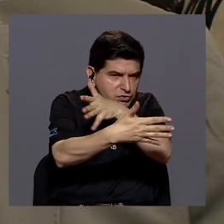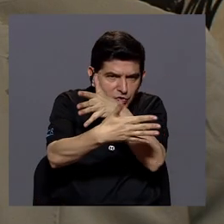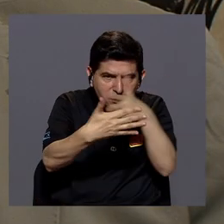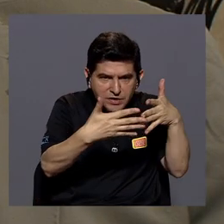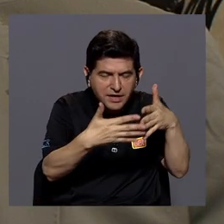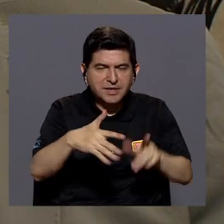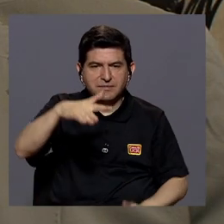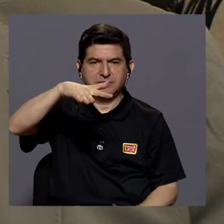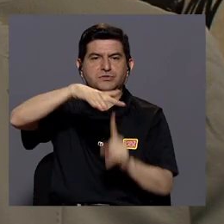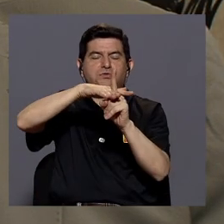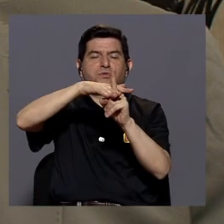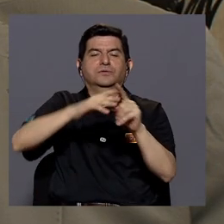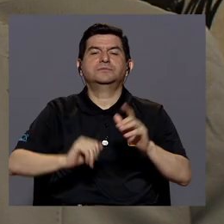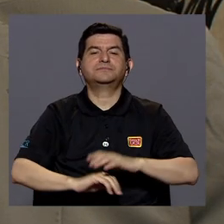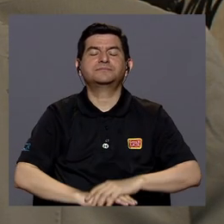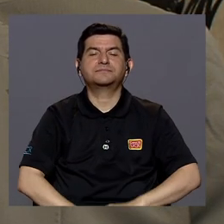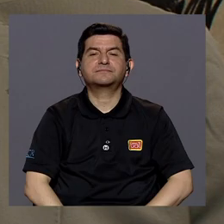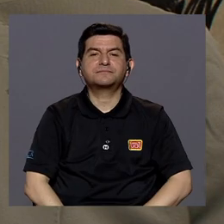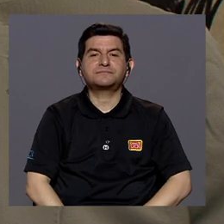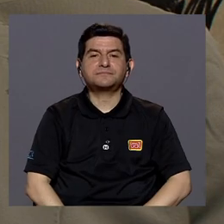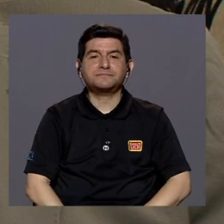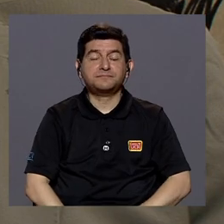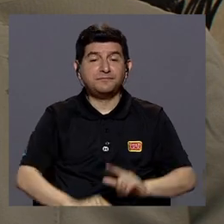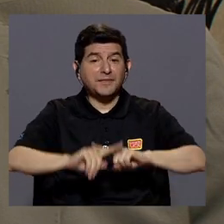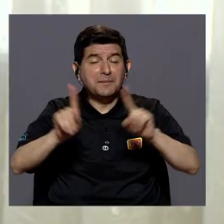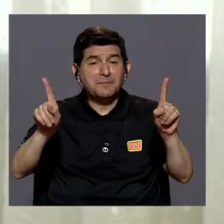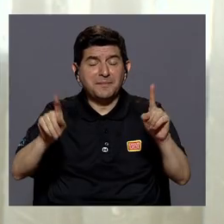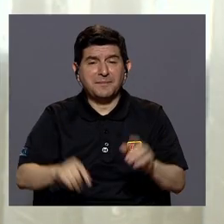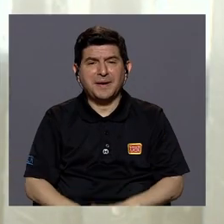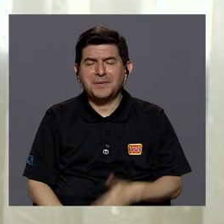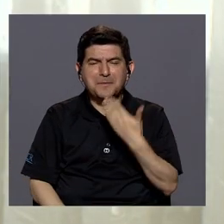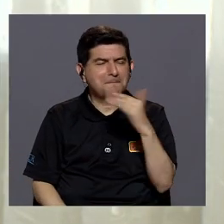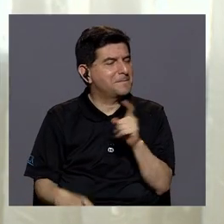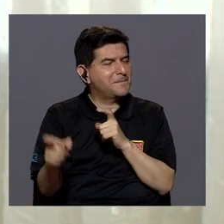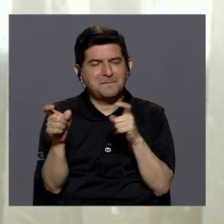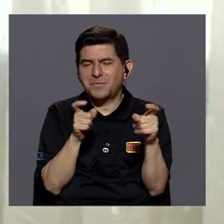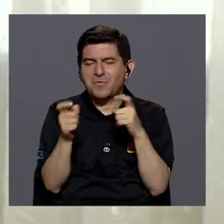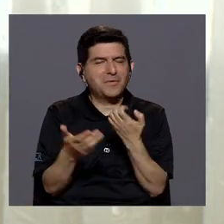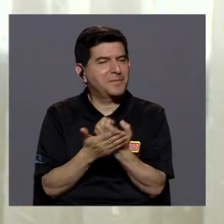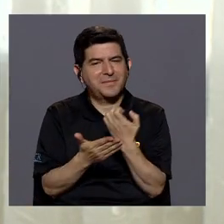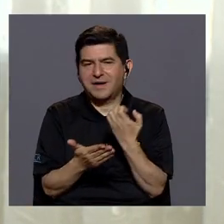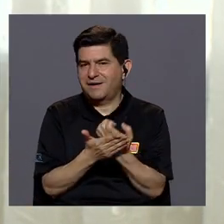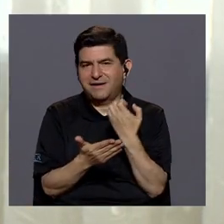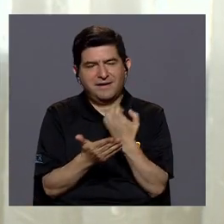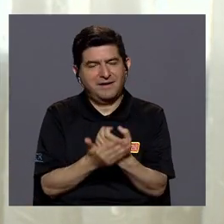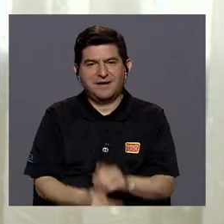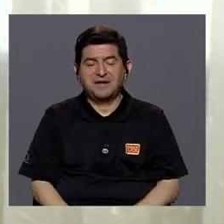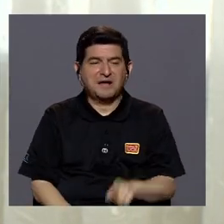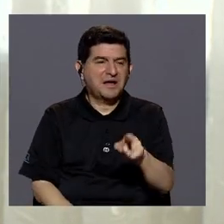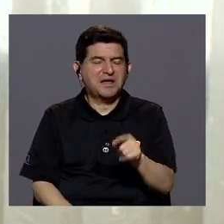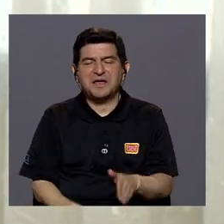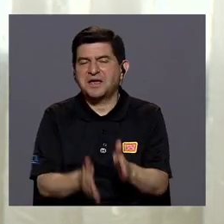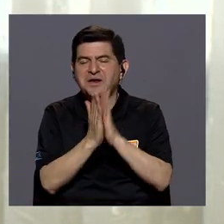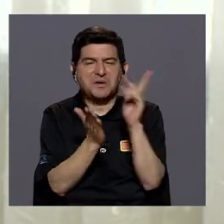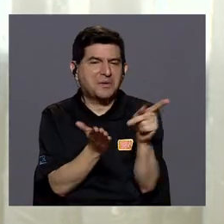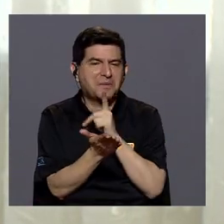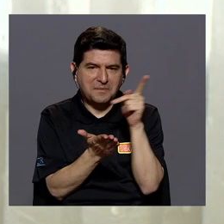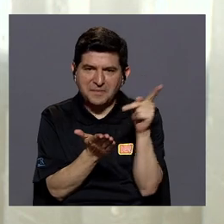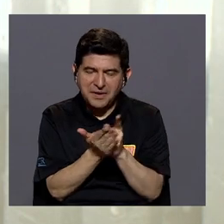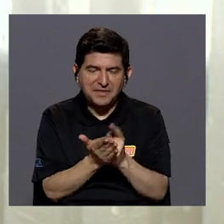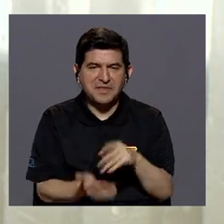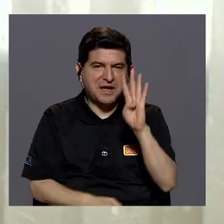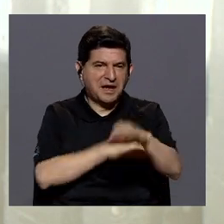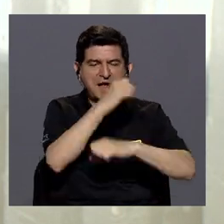evidente. Entonces, pero era muy mal manejado, pues, económicamente no cobraban. Y a los